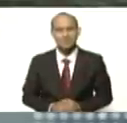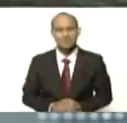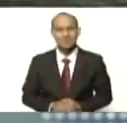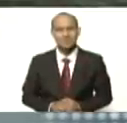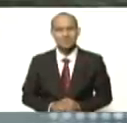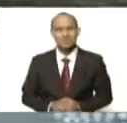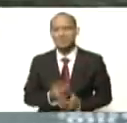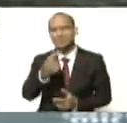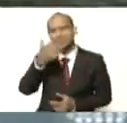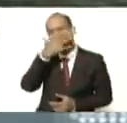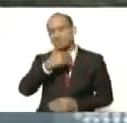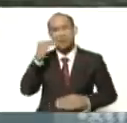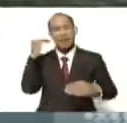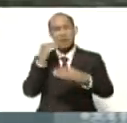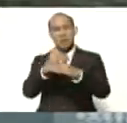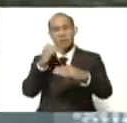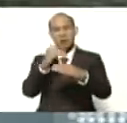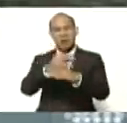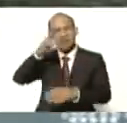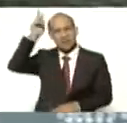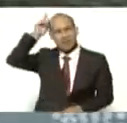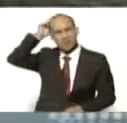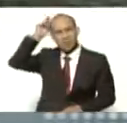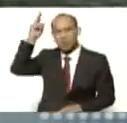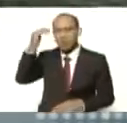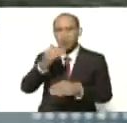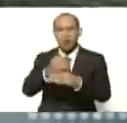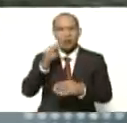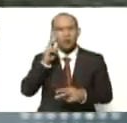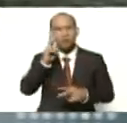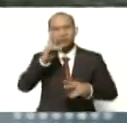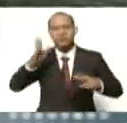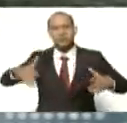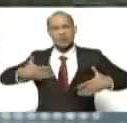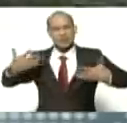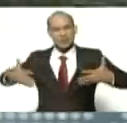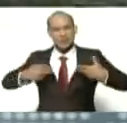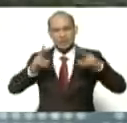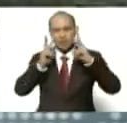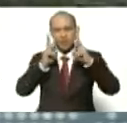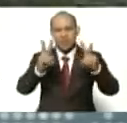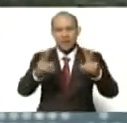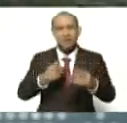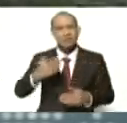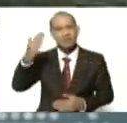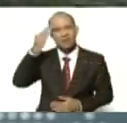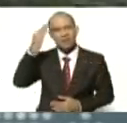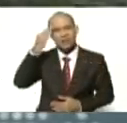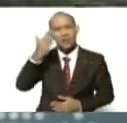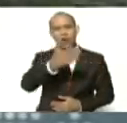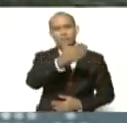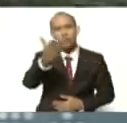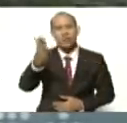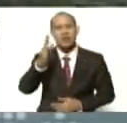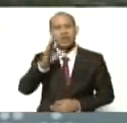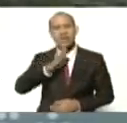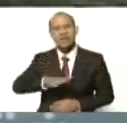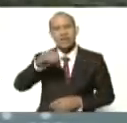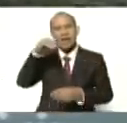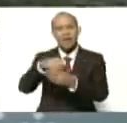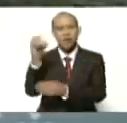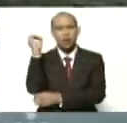estás igualito conejo qué alegría verte vale y saber que ustedes están en la onda del